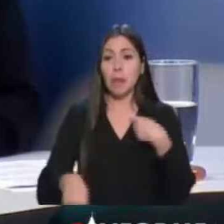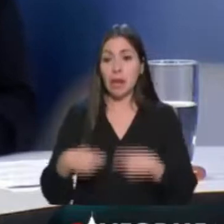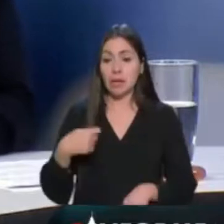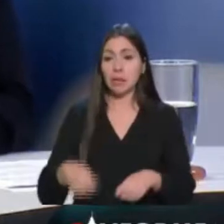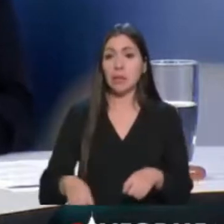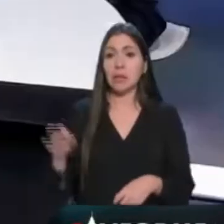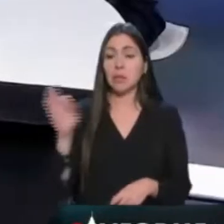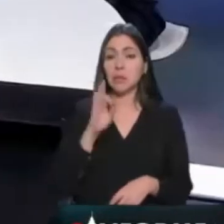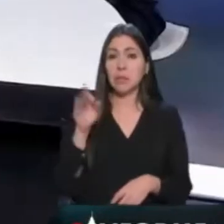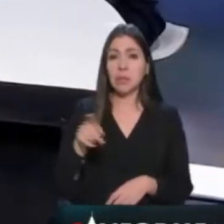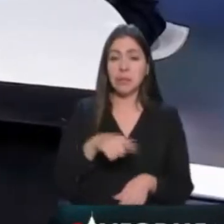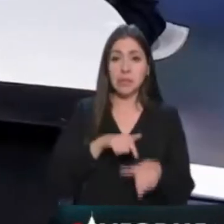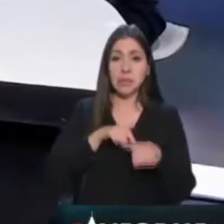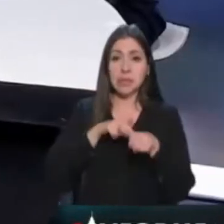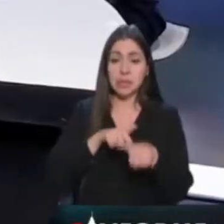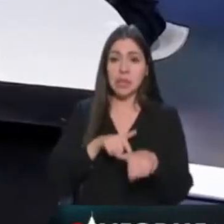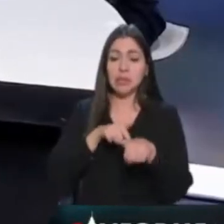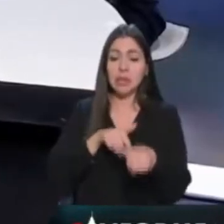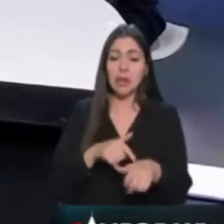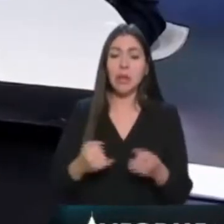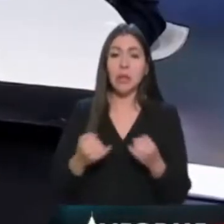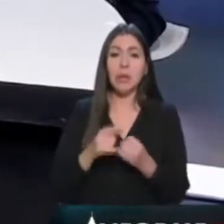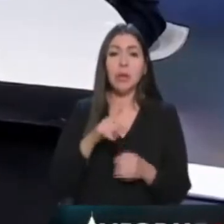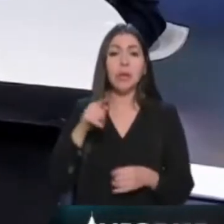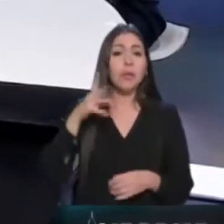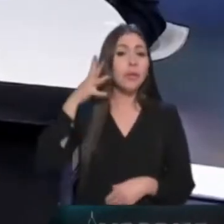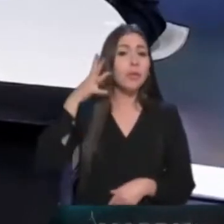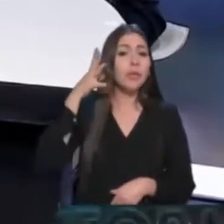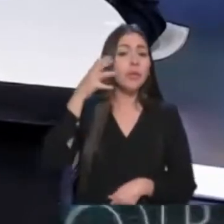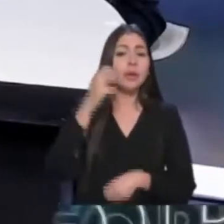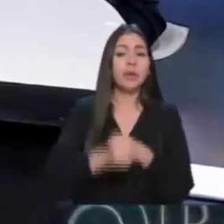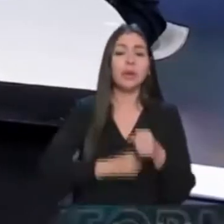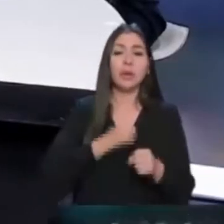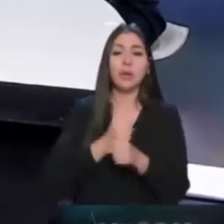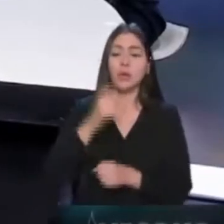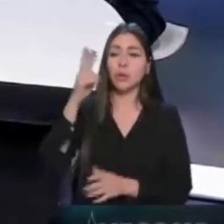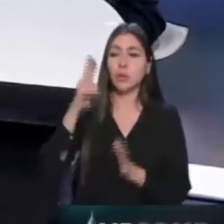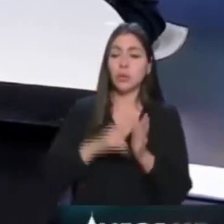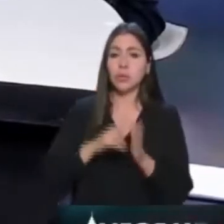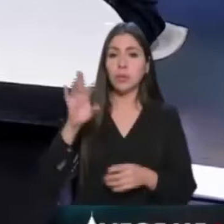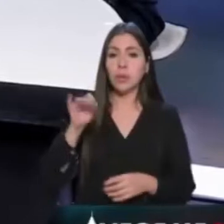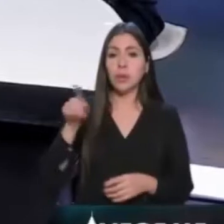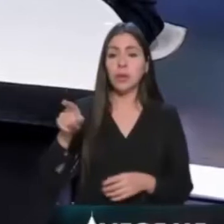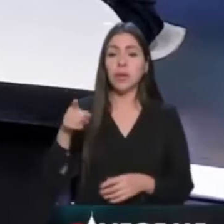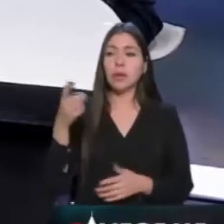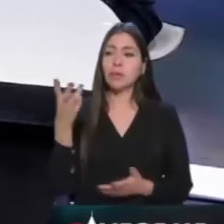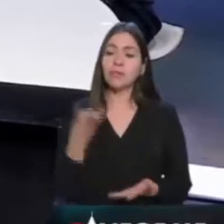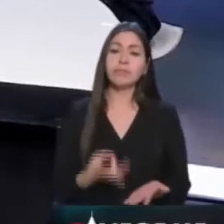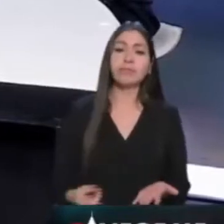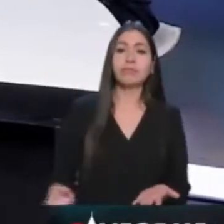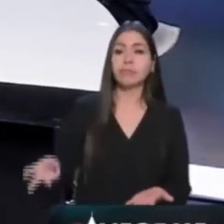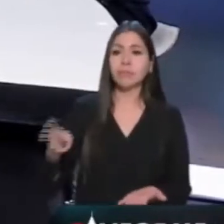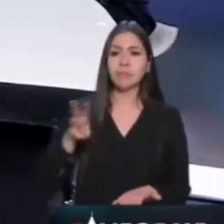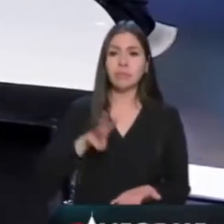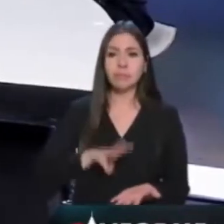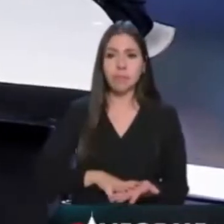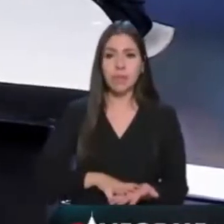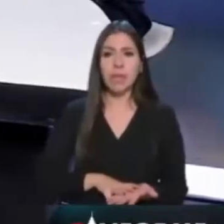cosa sigue como está ahora, para 2040 esta cifra se va a triplicar. ¿En manos